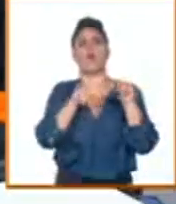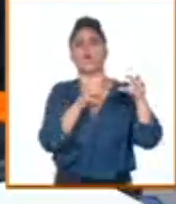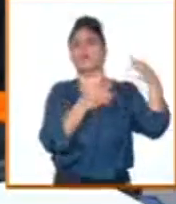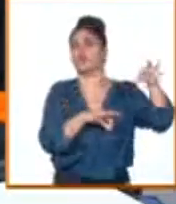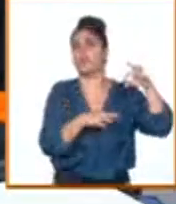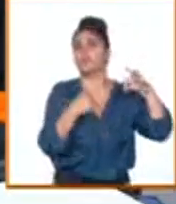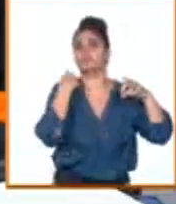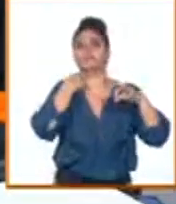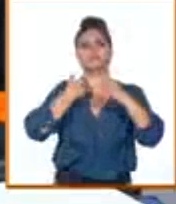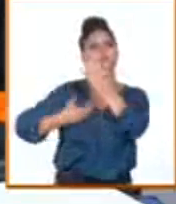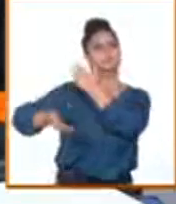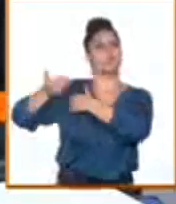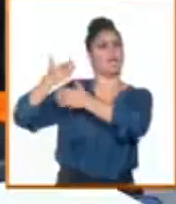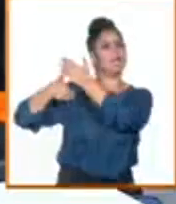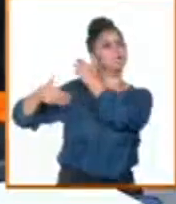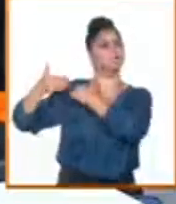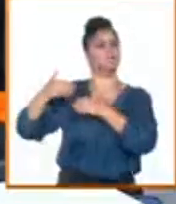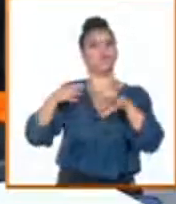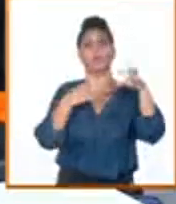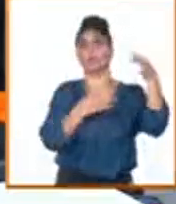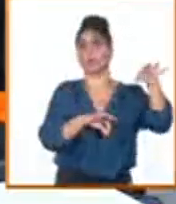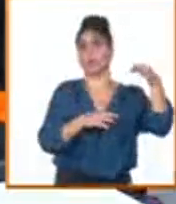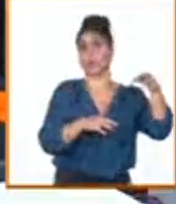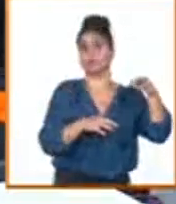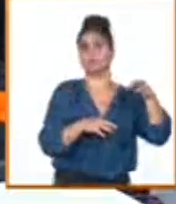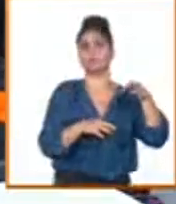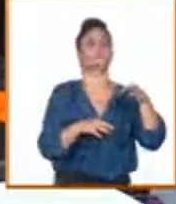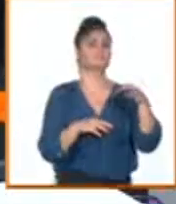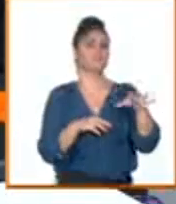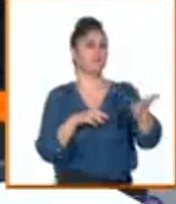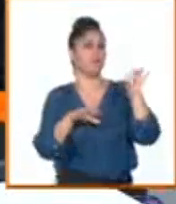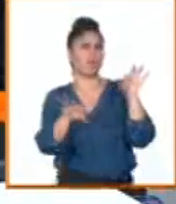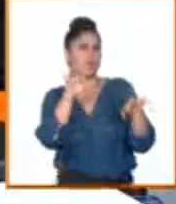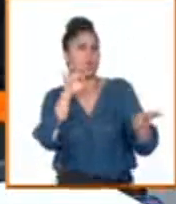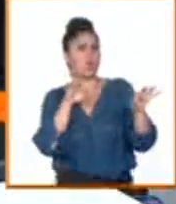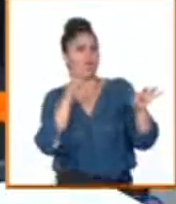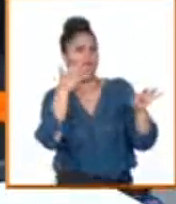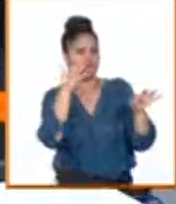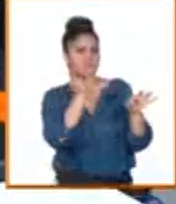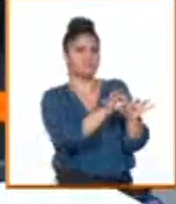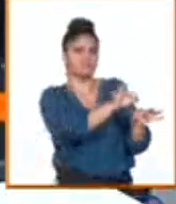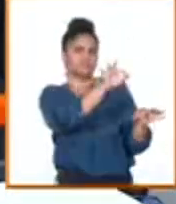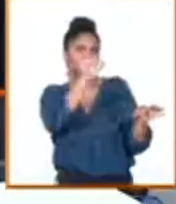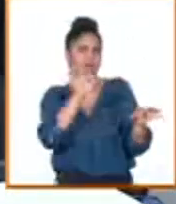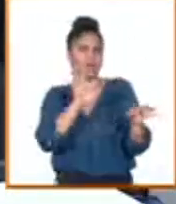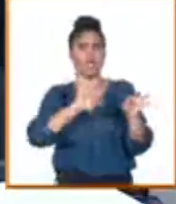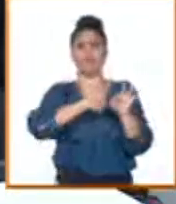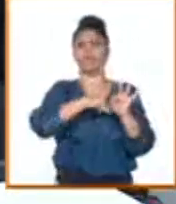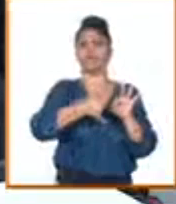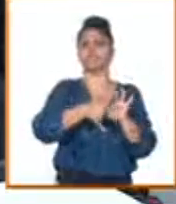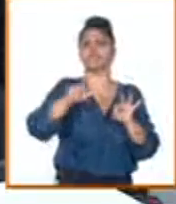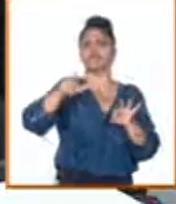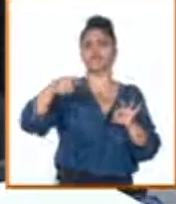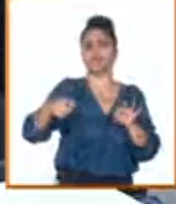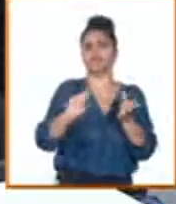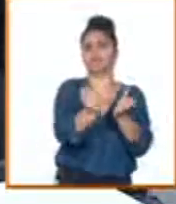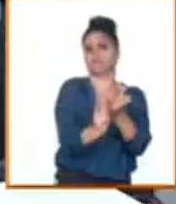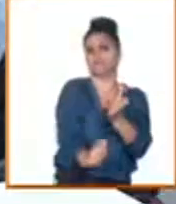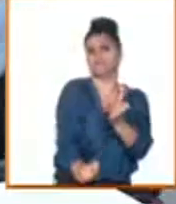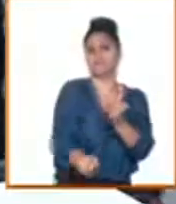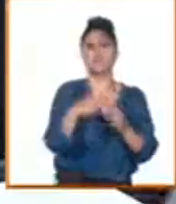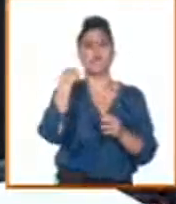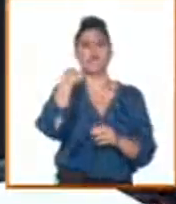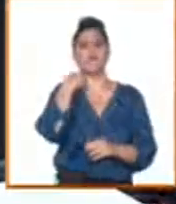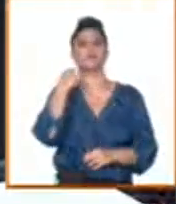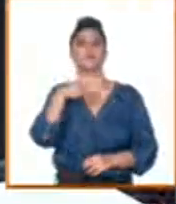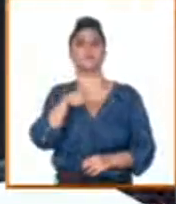algunos años, buscando documentos de referencia, encontramos un proyecto de ley que se escribió en los años 80,